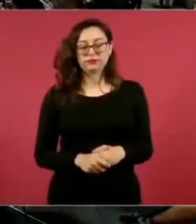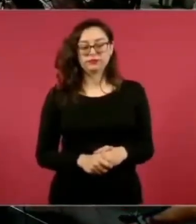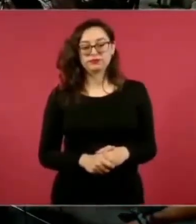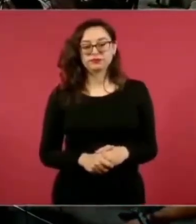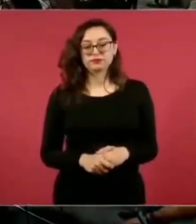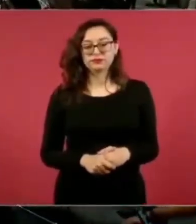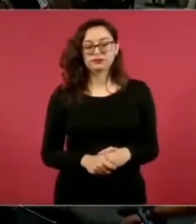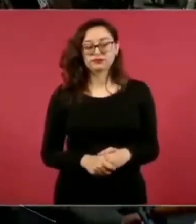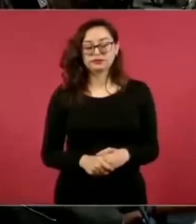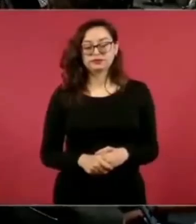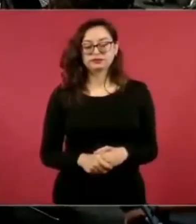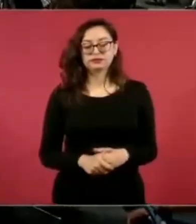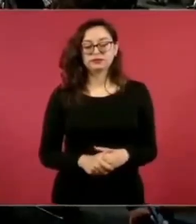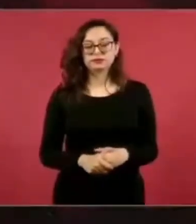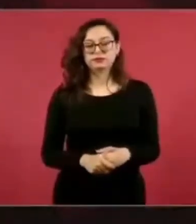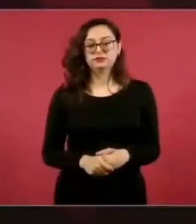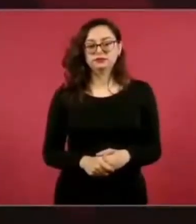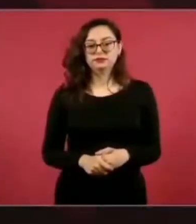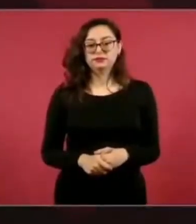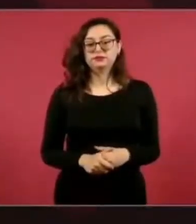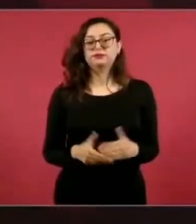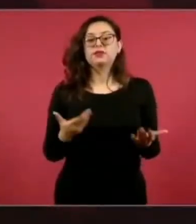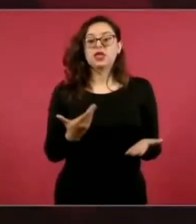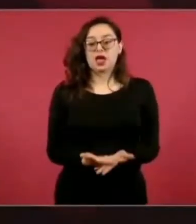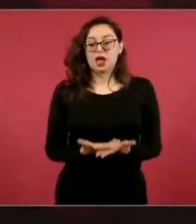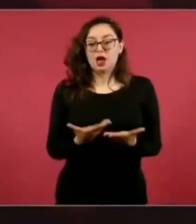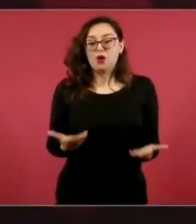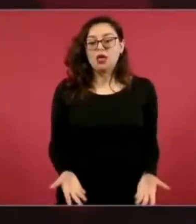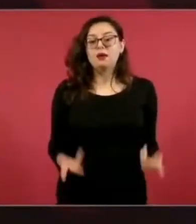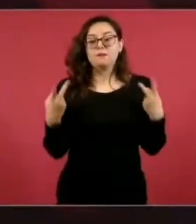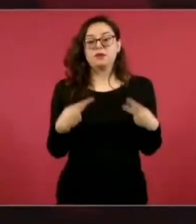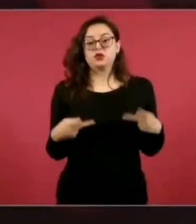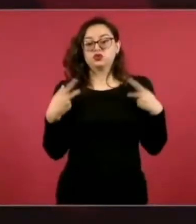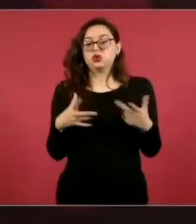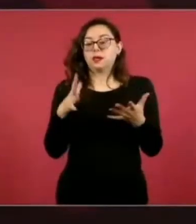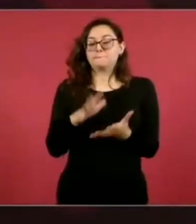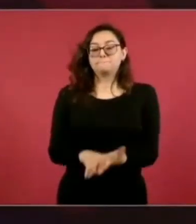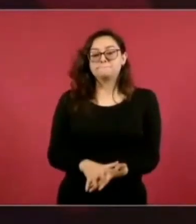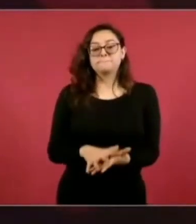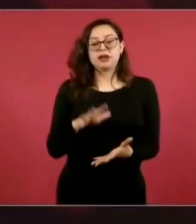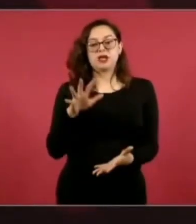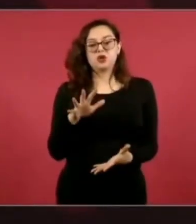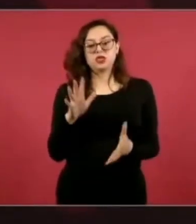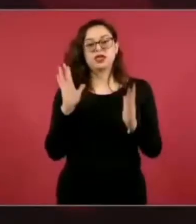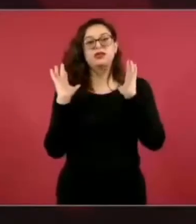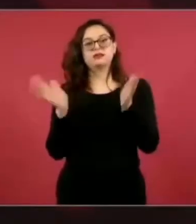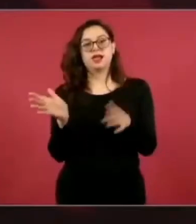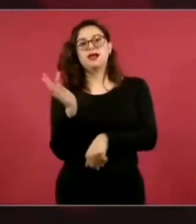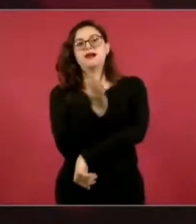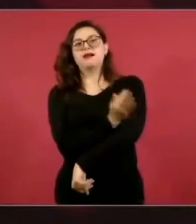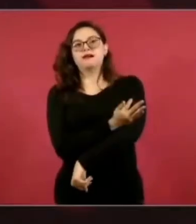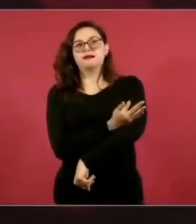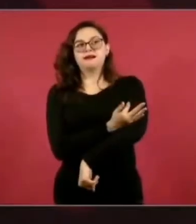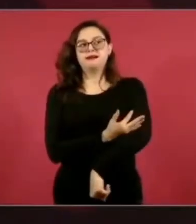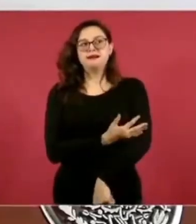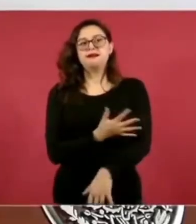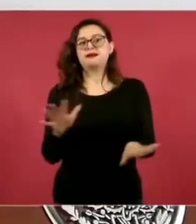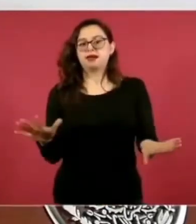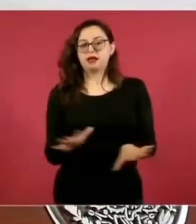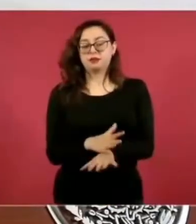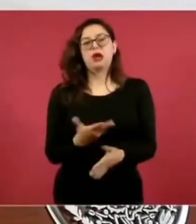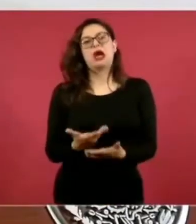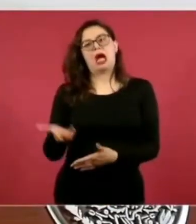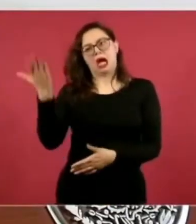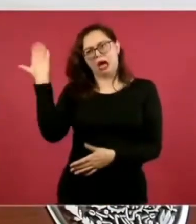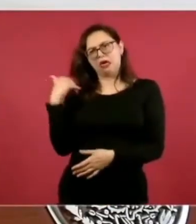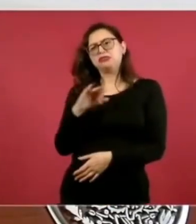pues ya la mayoría está entendiendo que son otros tiempos. Y repito, antes como antes,